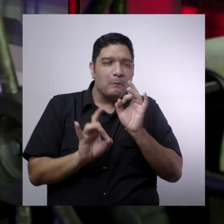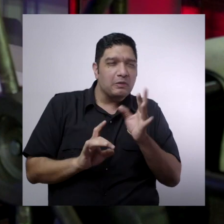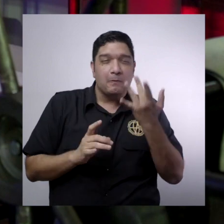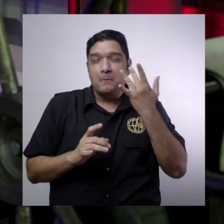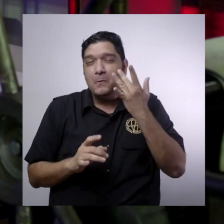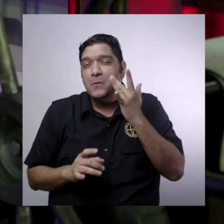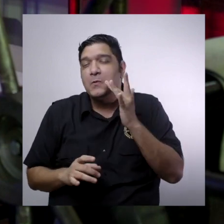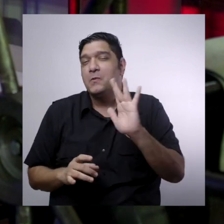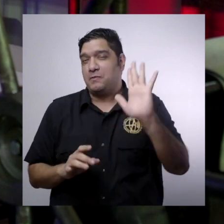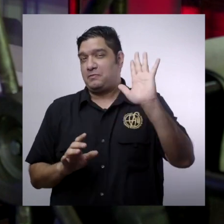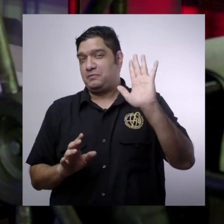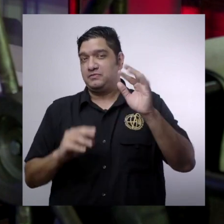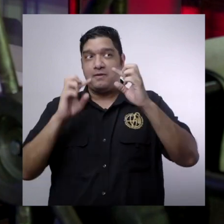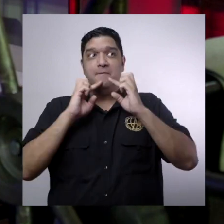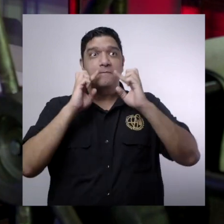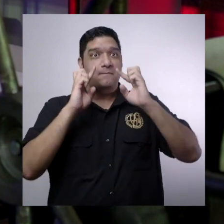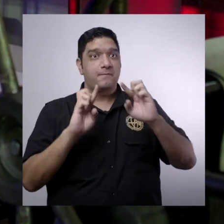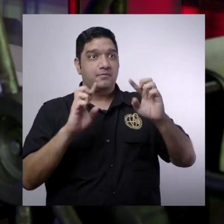público,